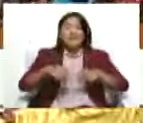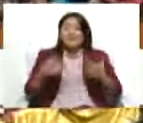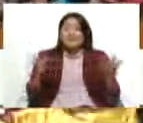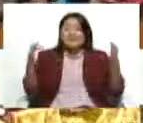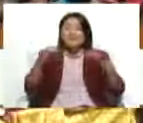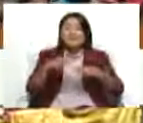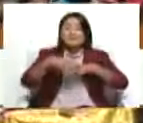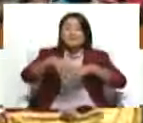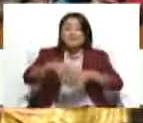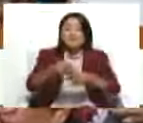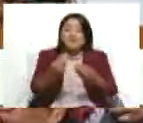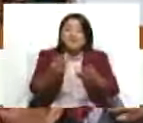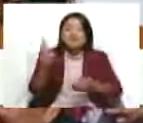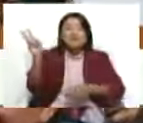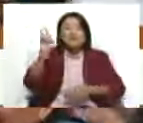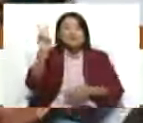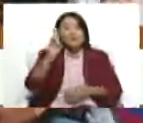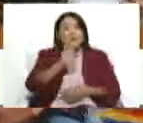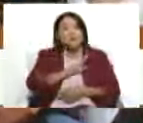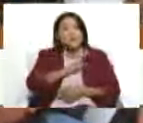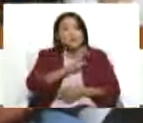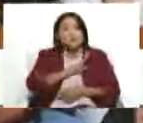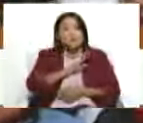de la patria toda.